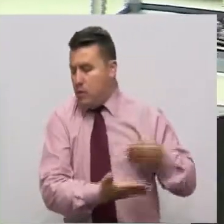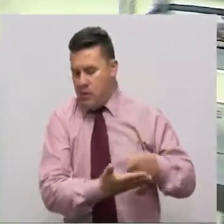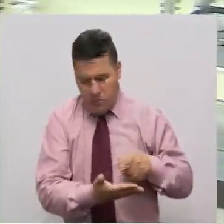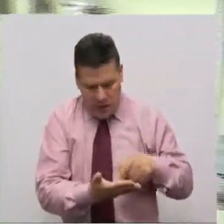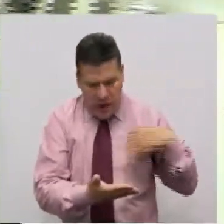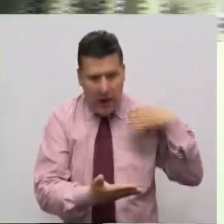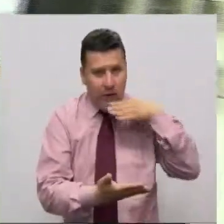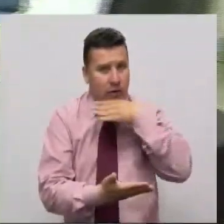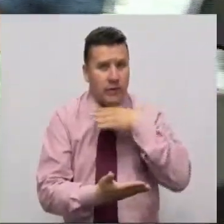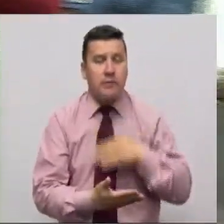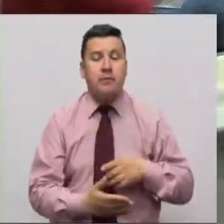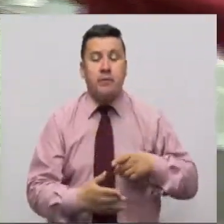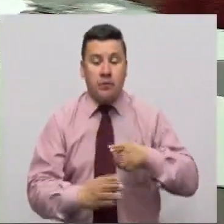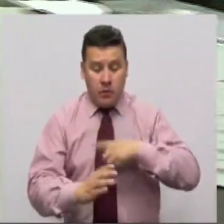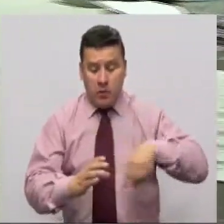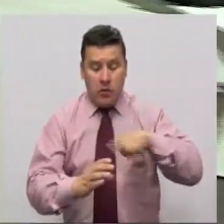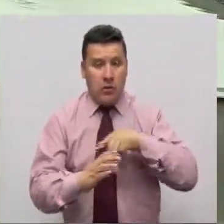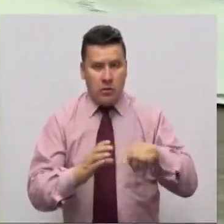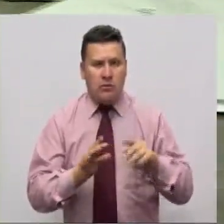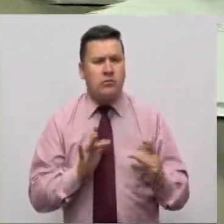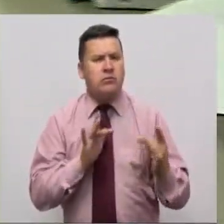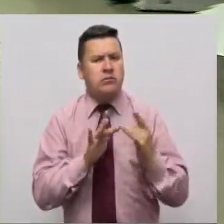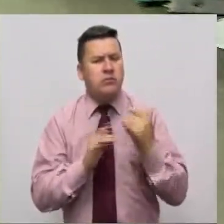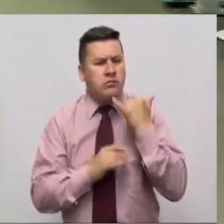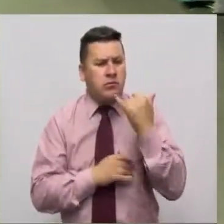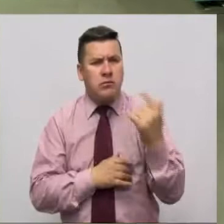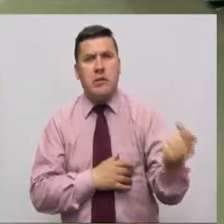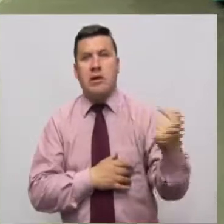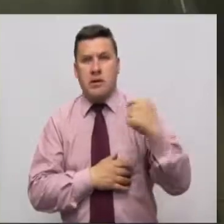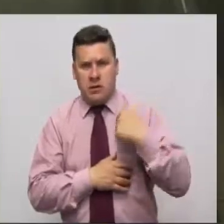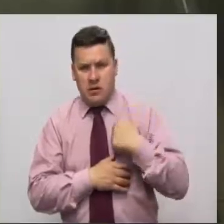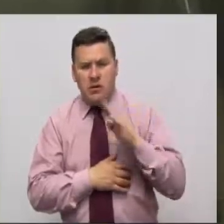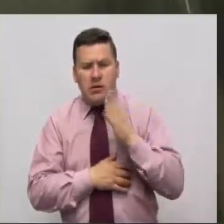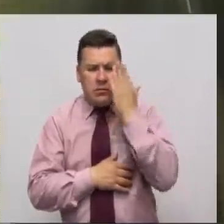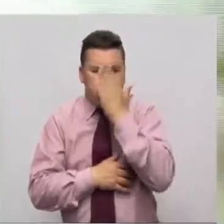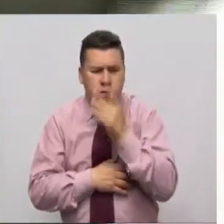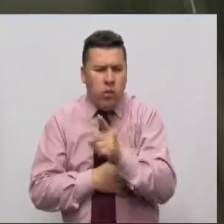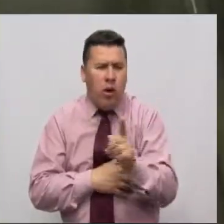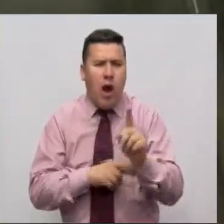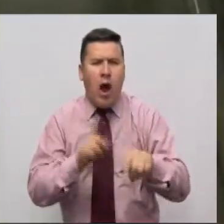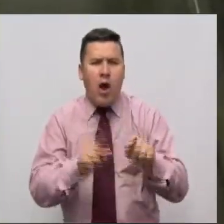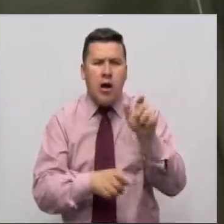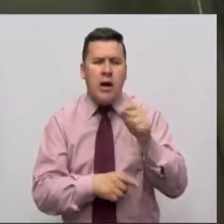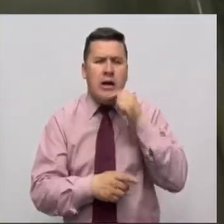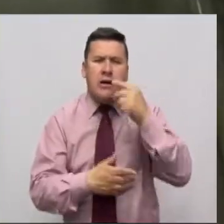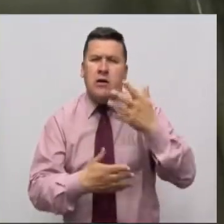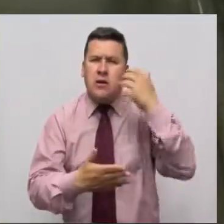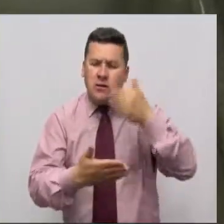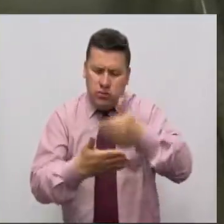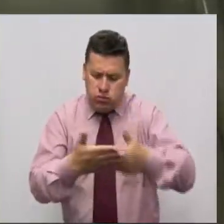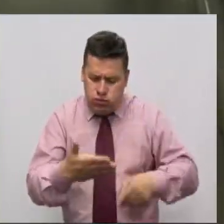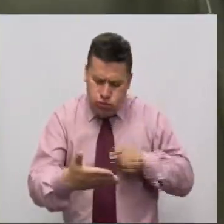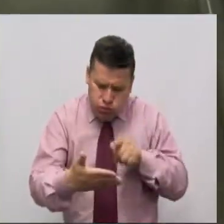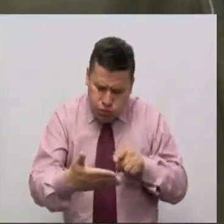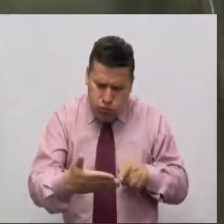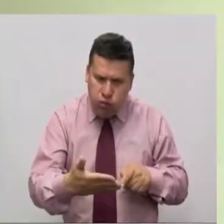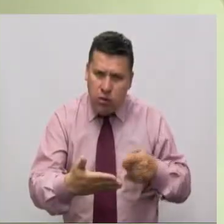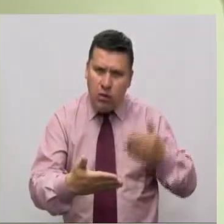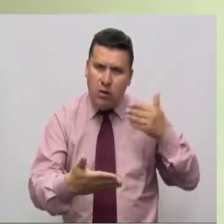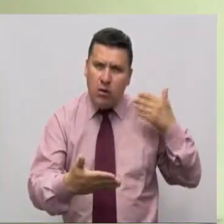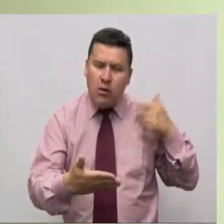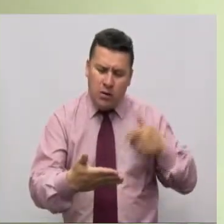al departamento. Y la Contraloría me contactó para que desevaluara algunas historias clínicas que se